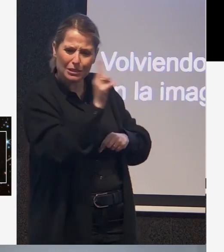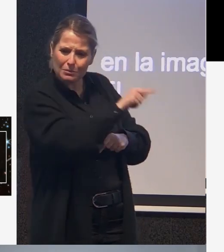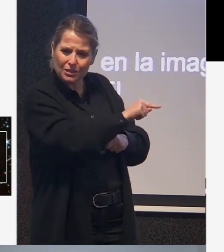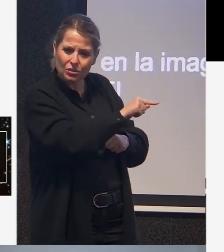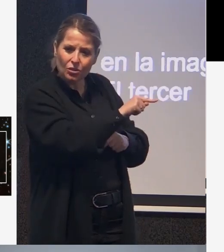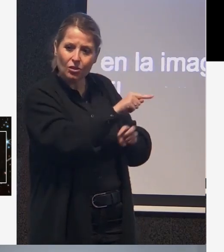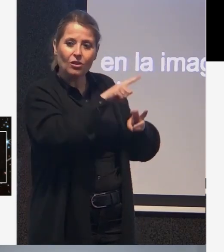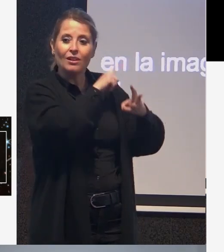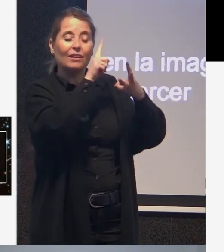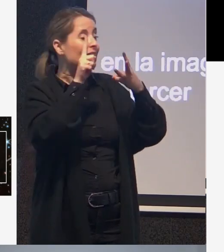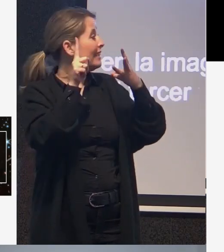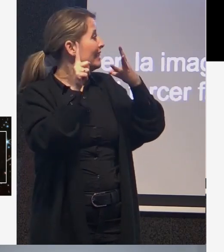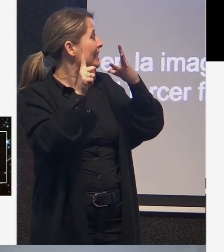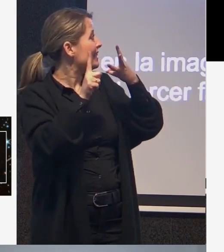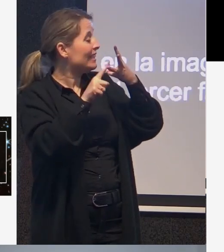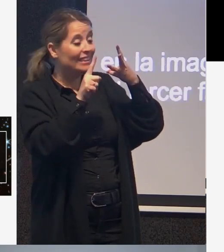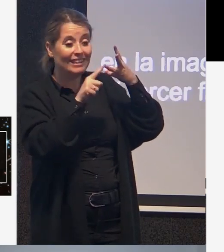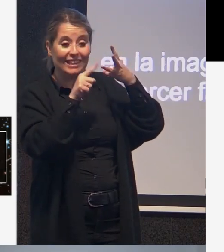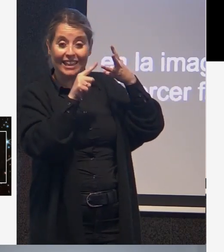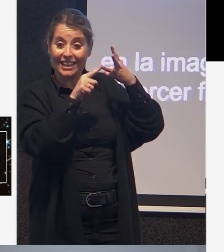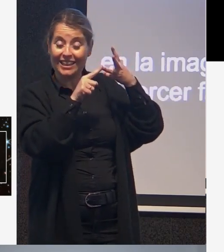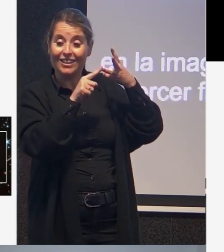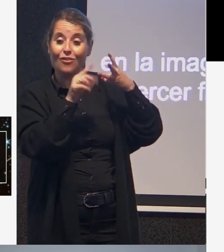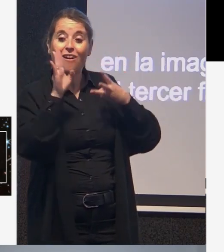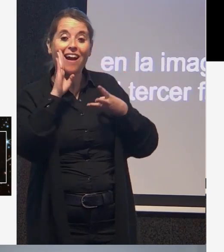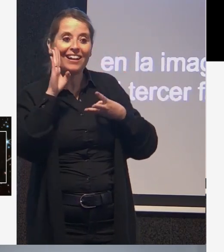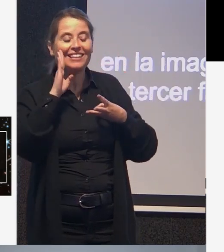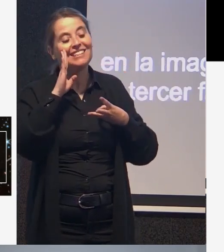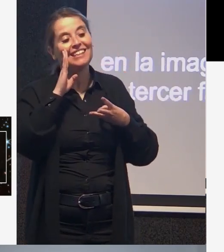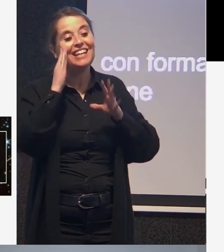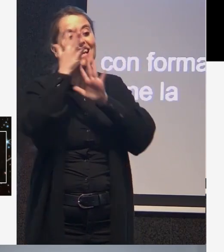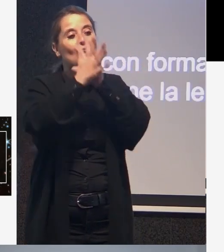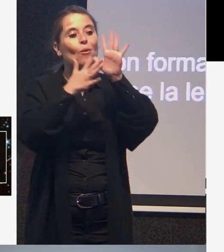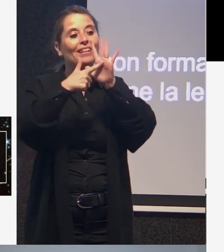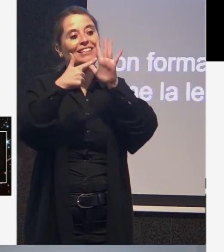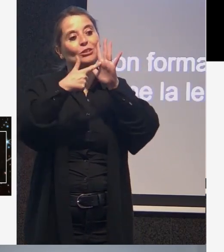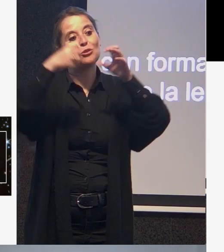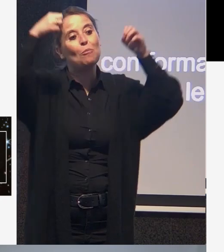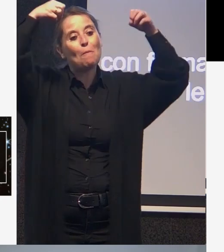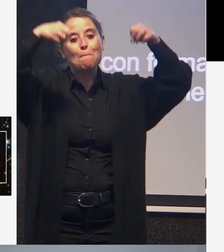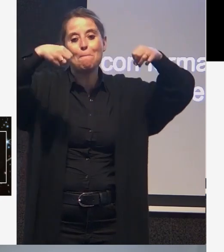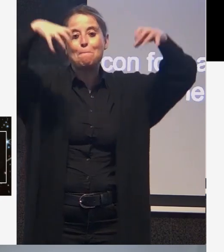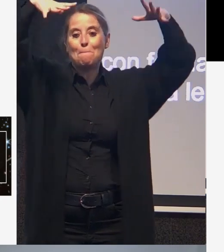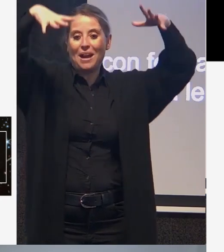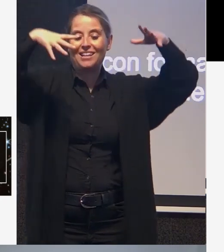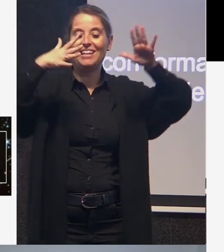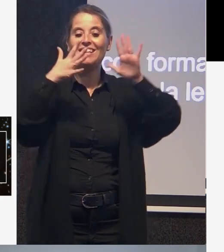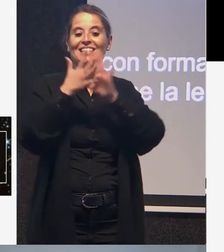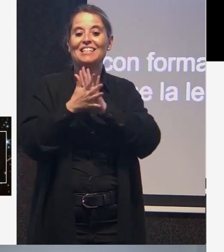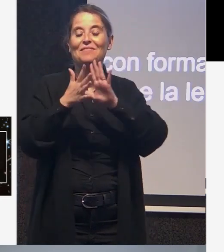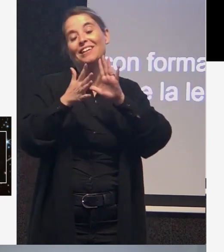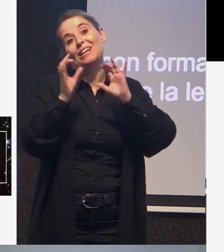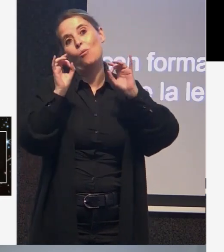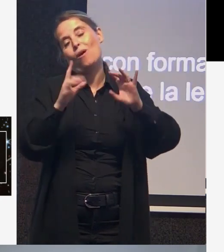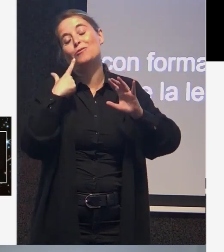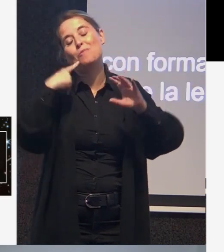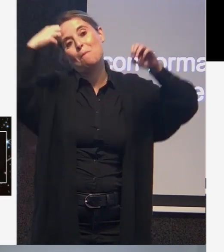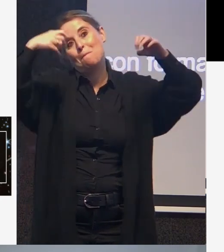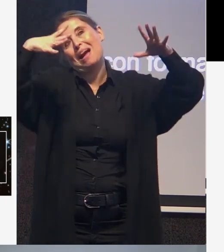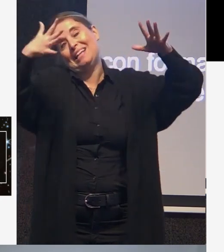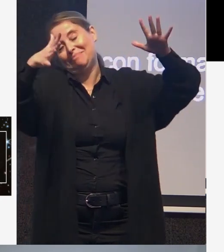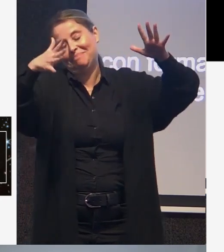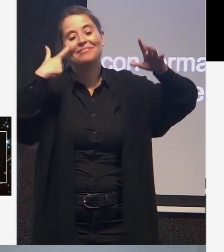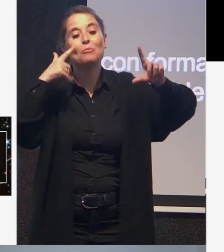El tercer factor y la magia que tiene la lengua de signos es el uso del espacio.